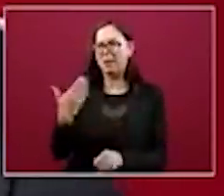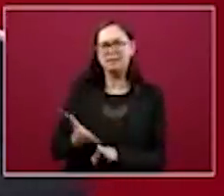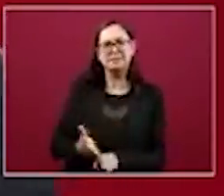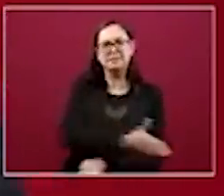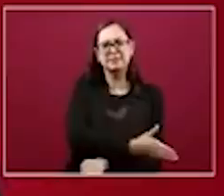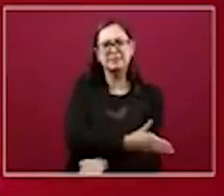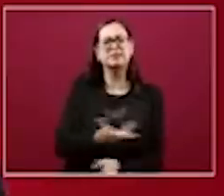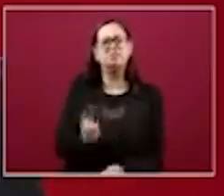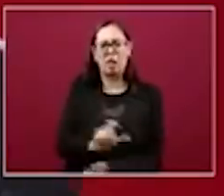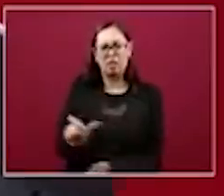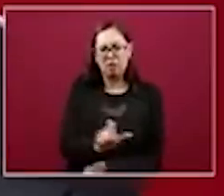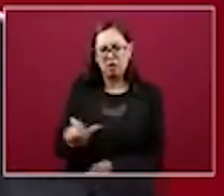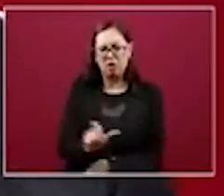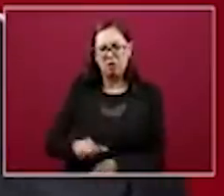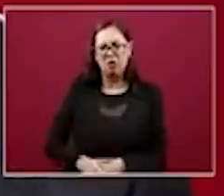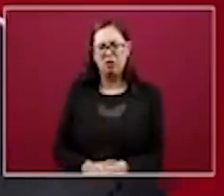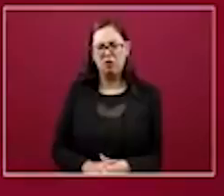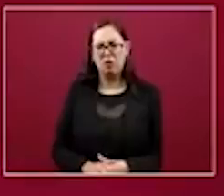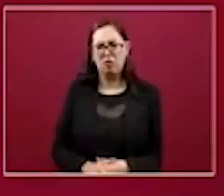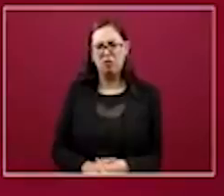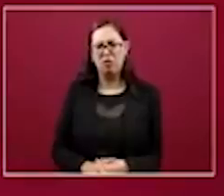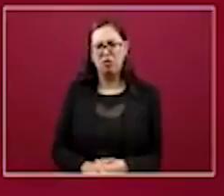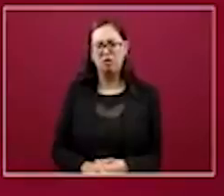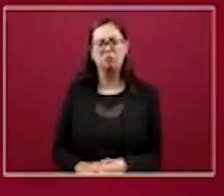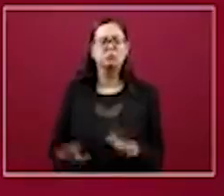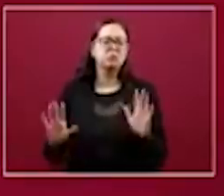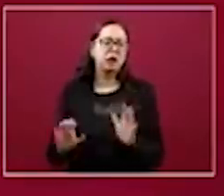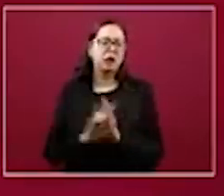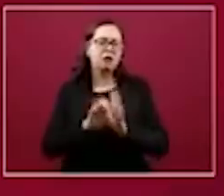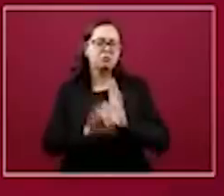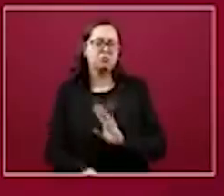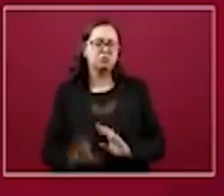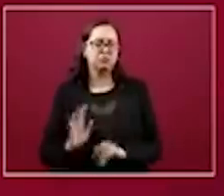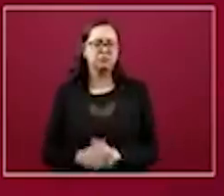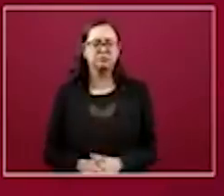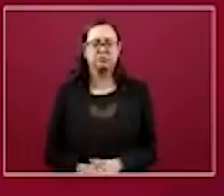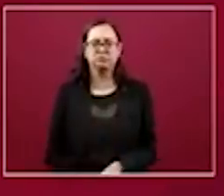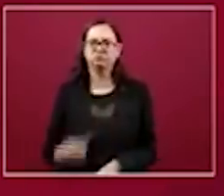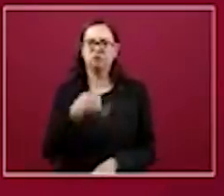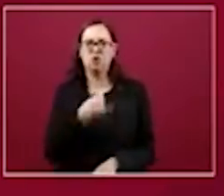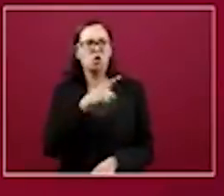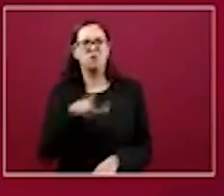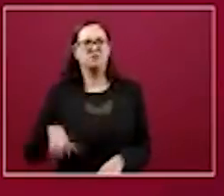si yo era opositor cuando